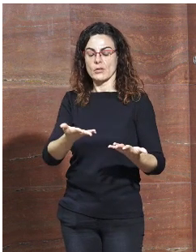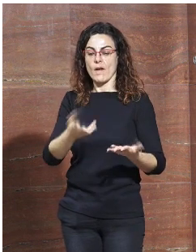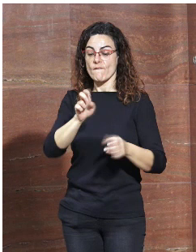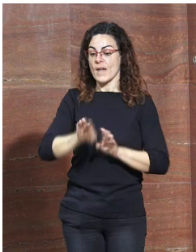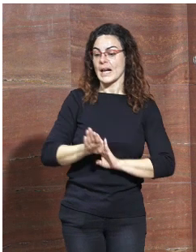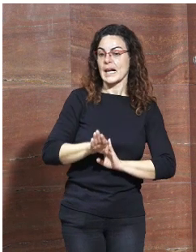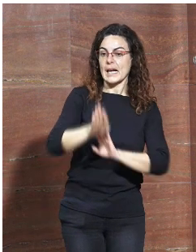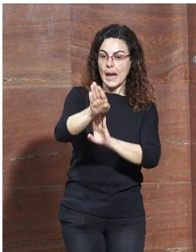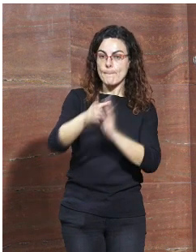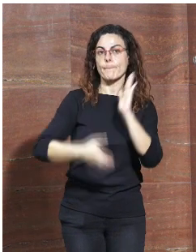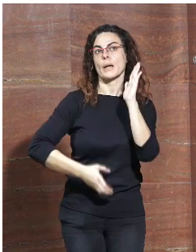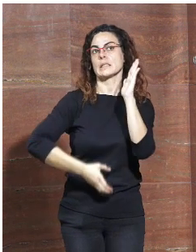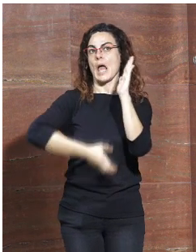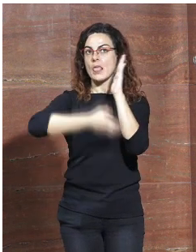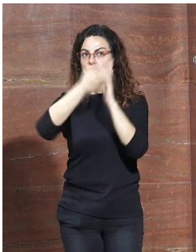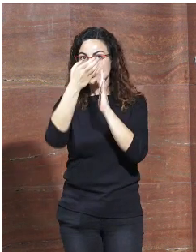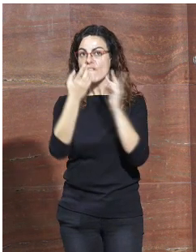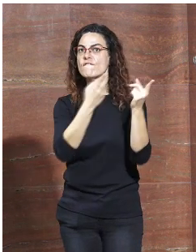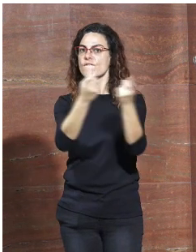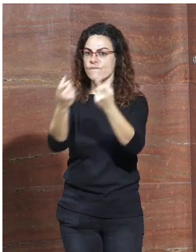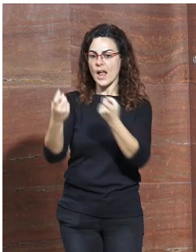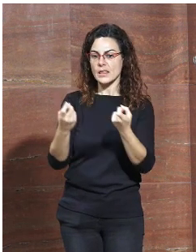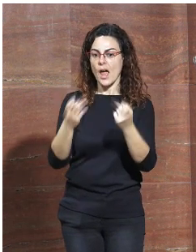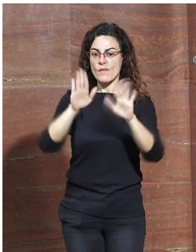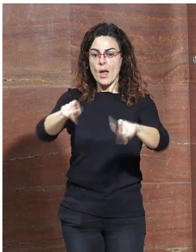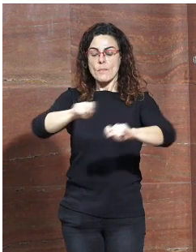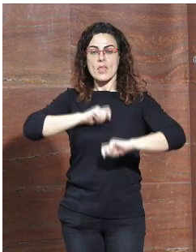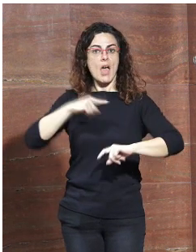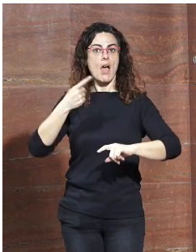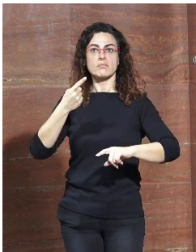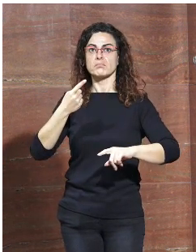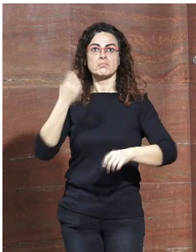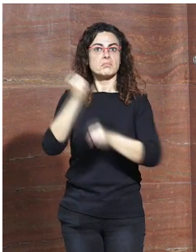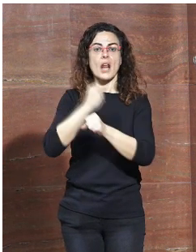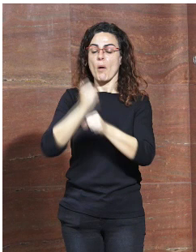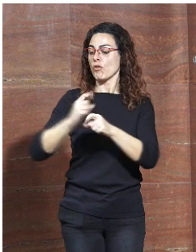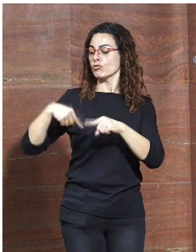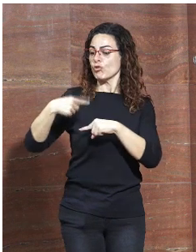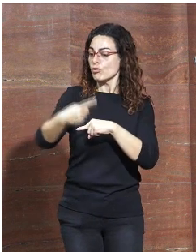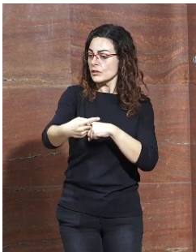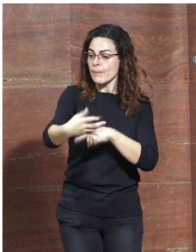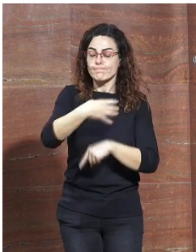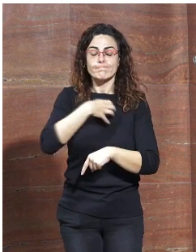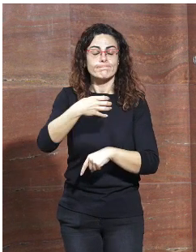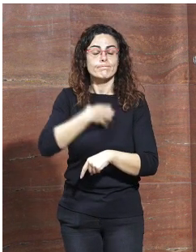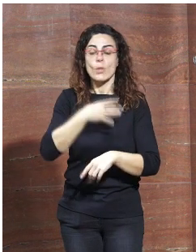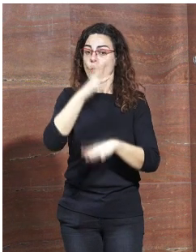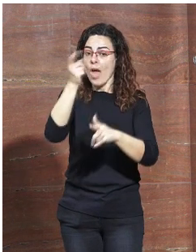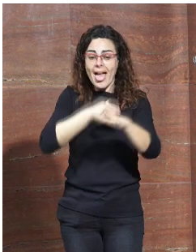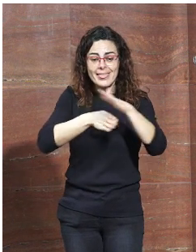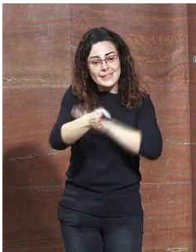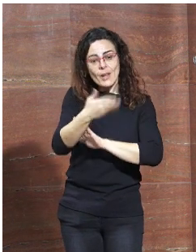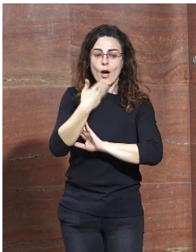rampas, ascensores que dificultan que puedan realizar actividades cotidianas, porque la accesibilidad debemos entenderla como